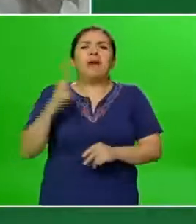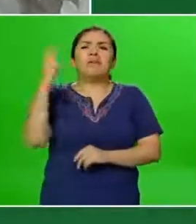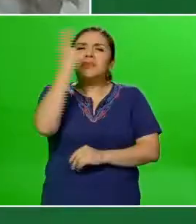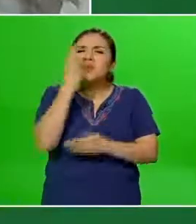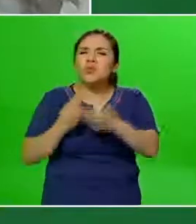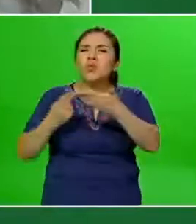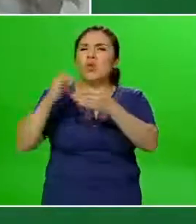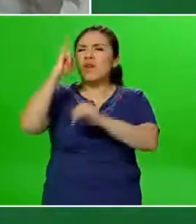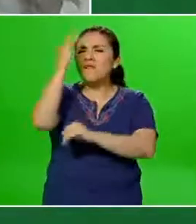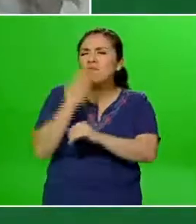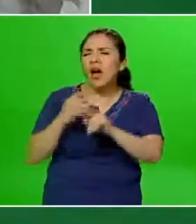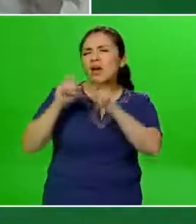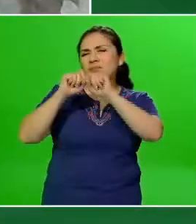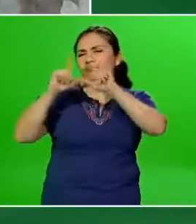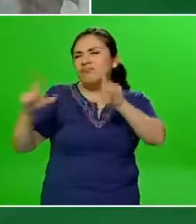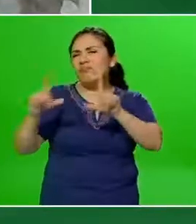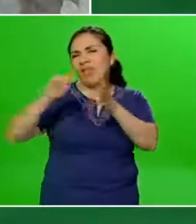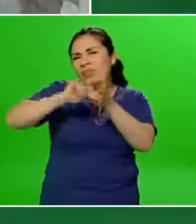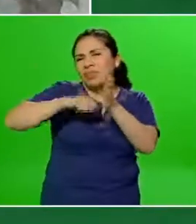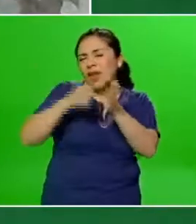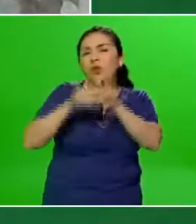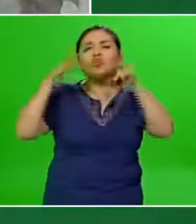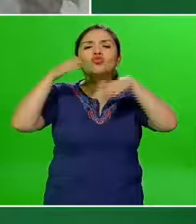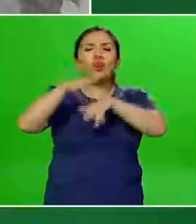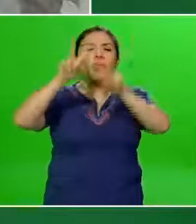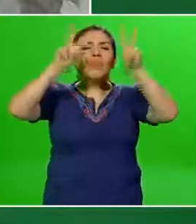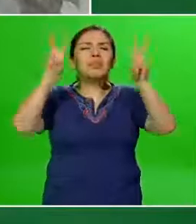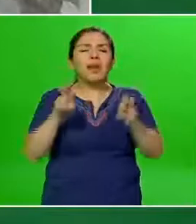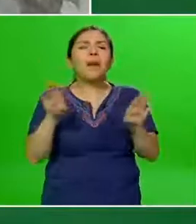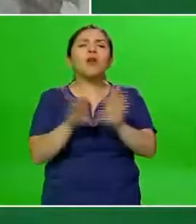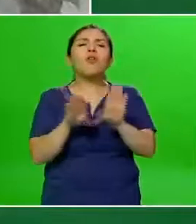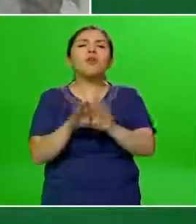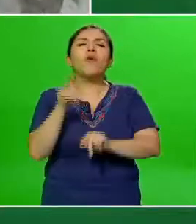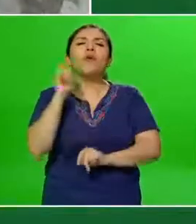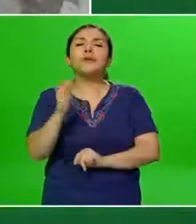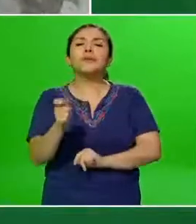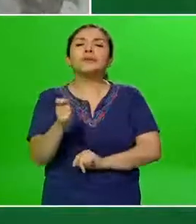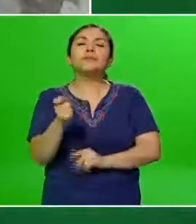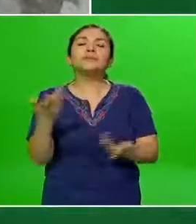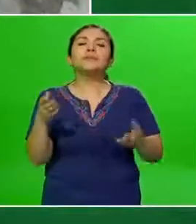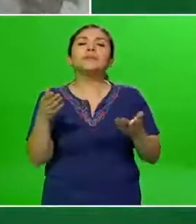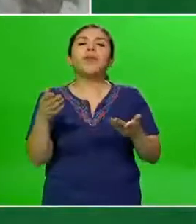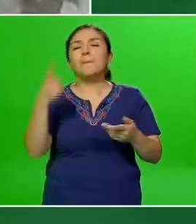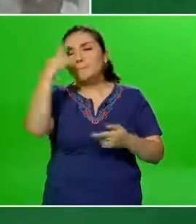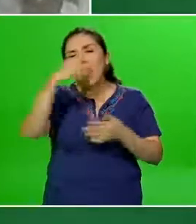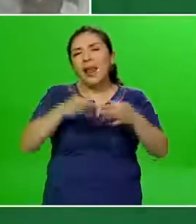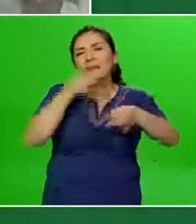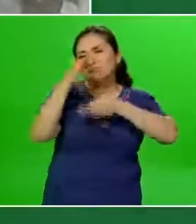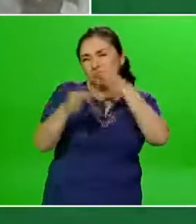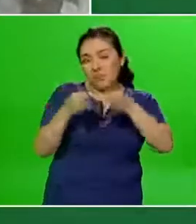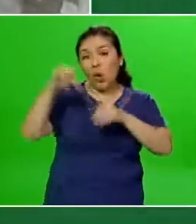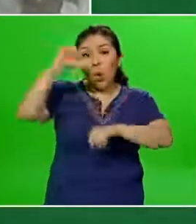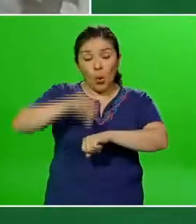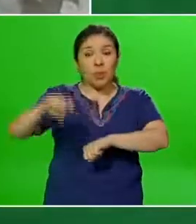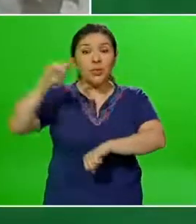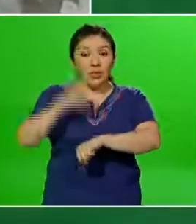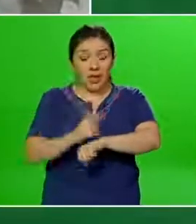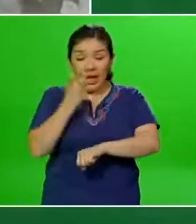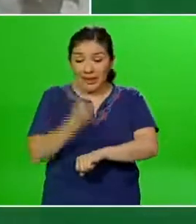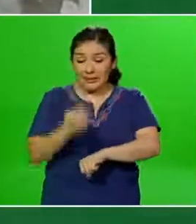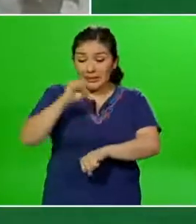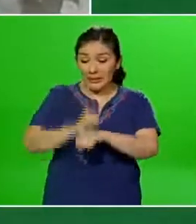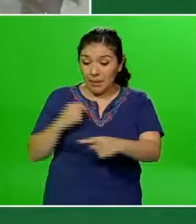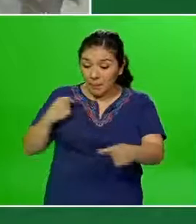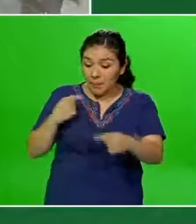gráficos, visuales, técnicos referente al tema de los comunicados. El día de hoy, esta